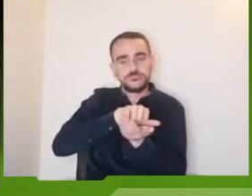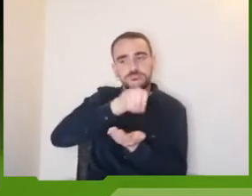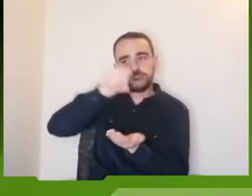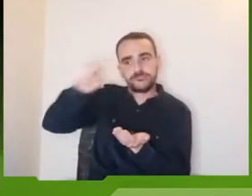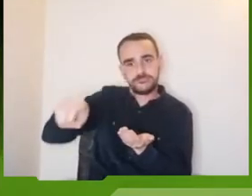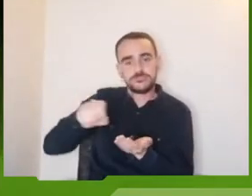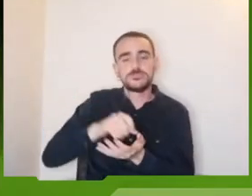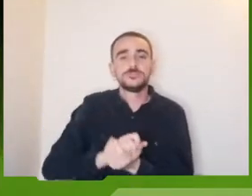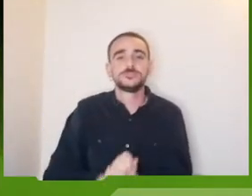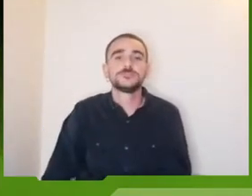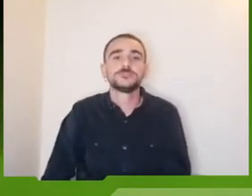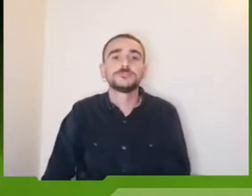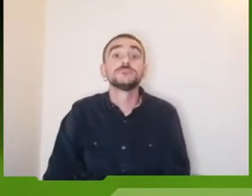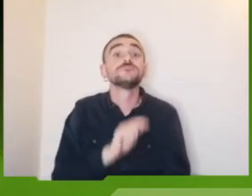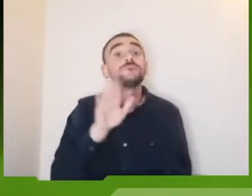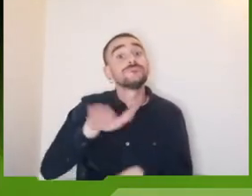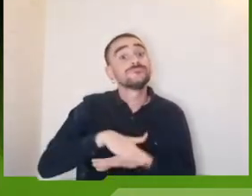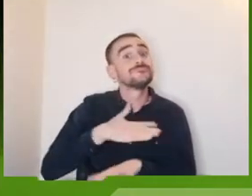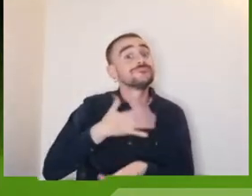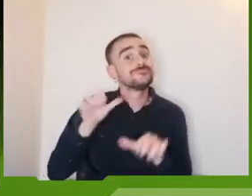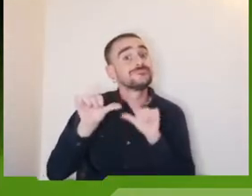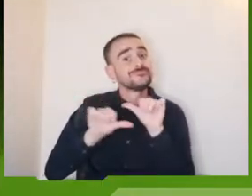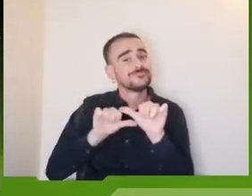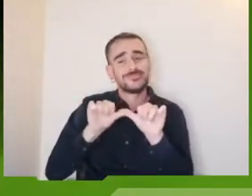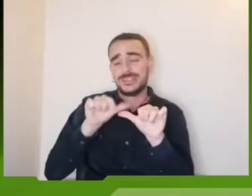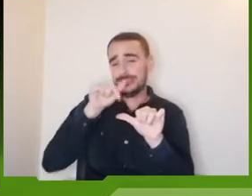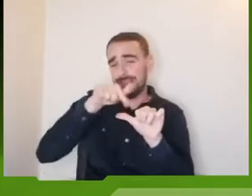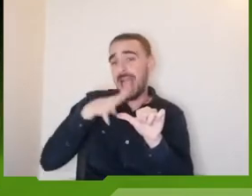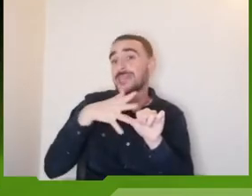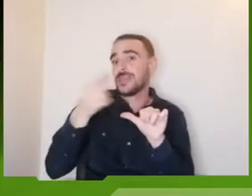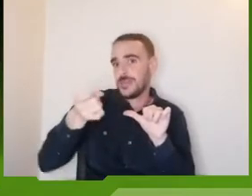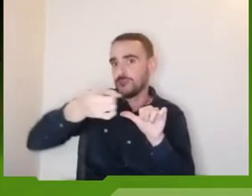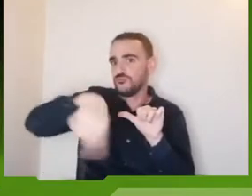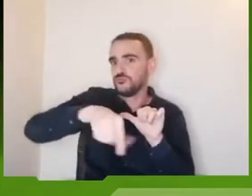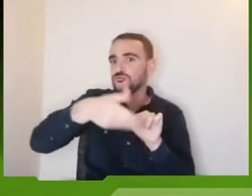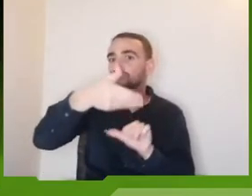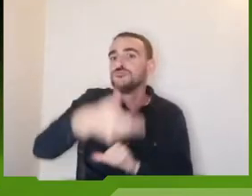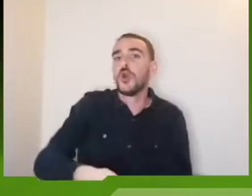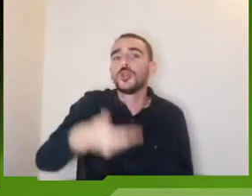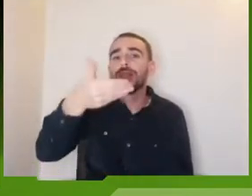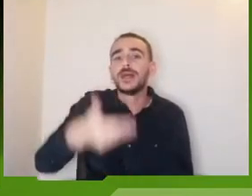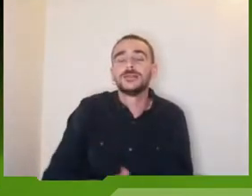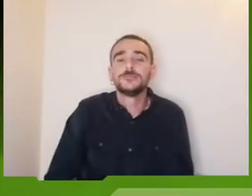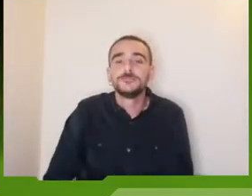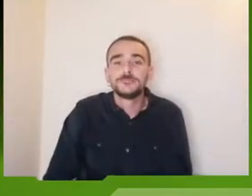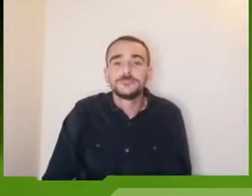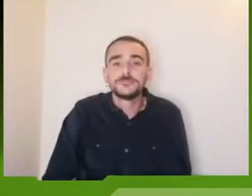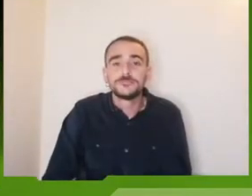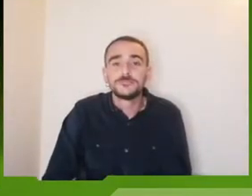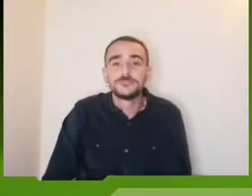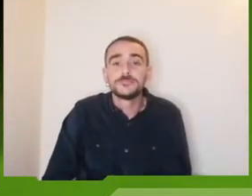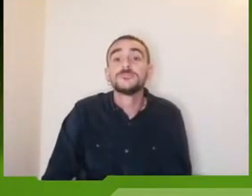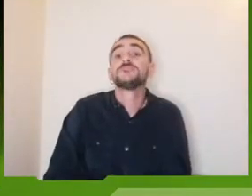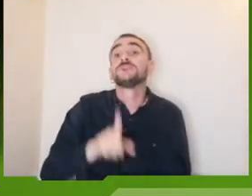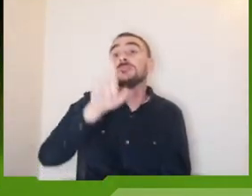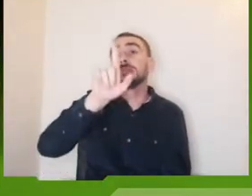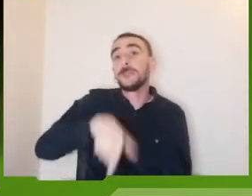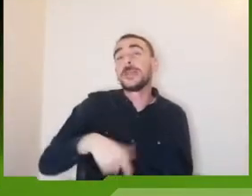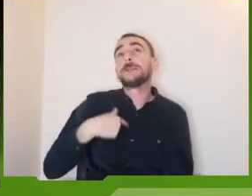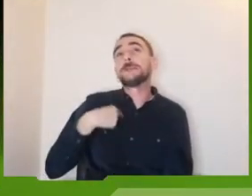interesa. Eso. Y pensaba durante el día en la opción sin gluten.